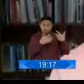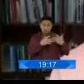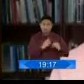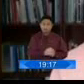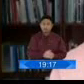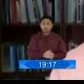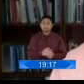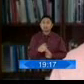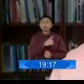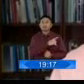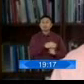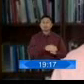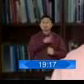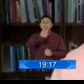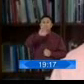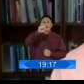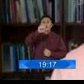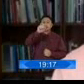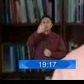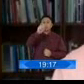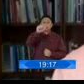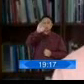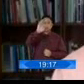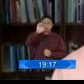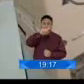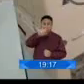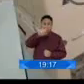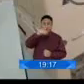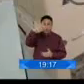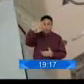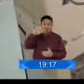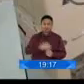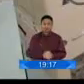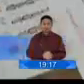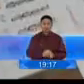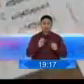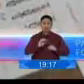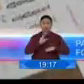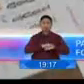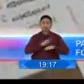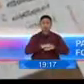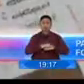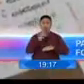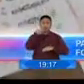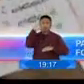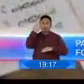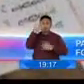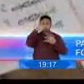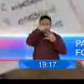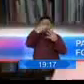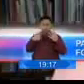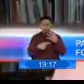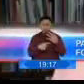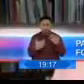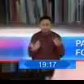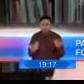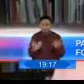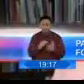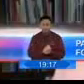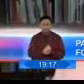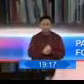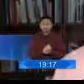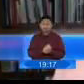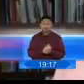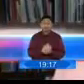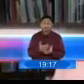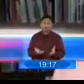Santiago Basabe es más escéptico en lo que pueda pasar por el abanico de candidatos que se podrían presentar. El país desafortunadamente